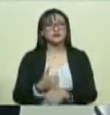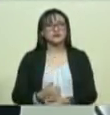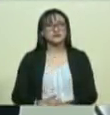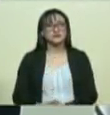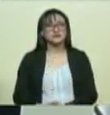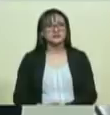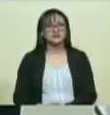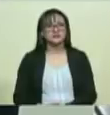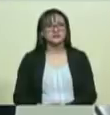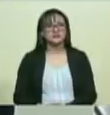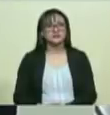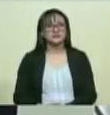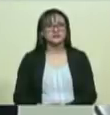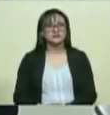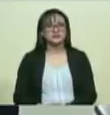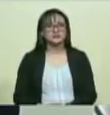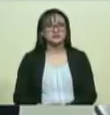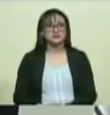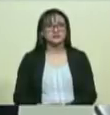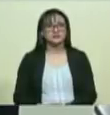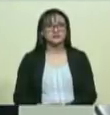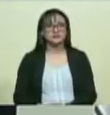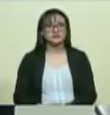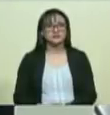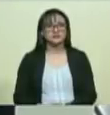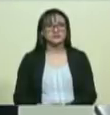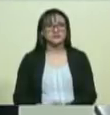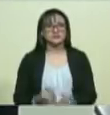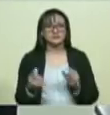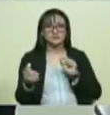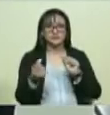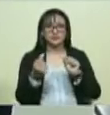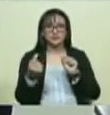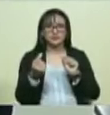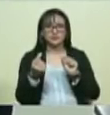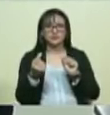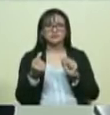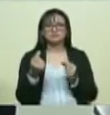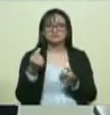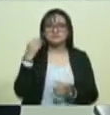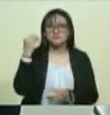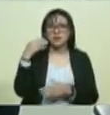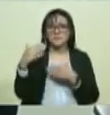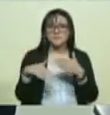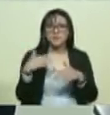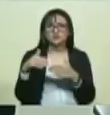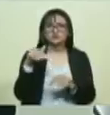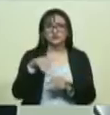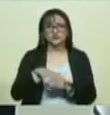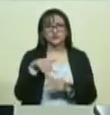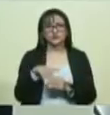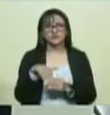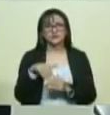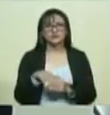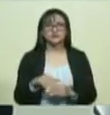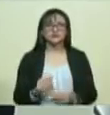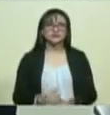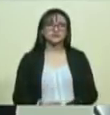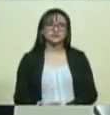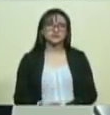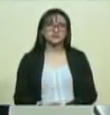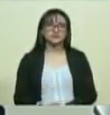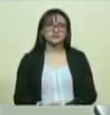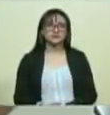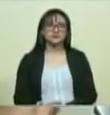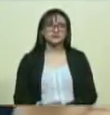repasando, analizando todo lo que son las particularidades del proceso electoral,